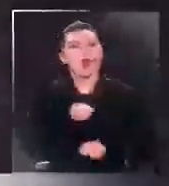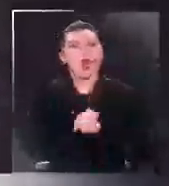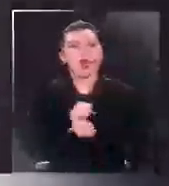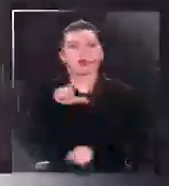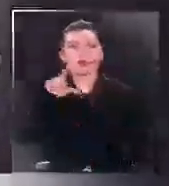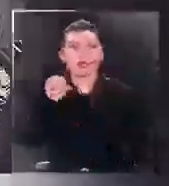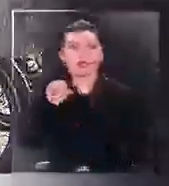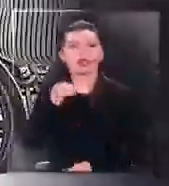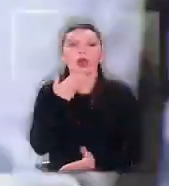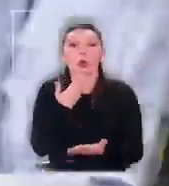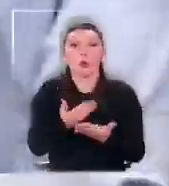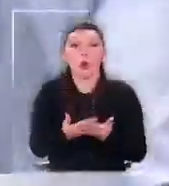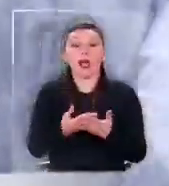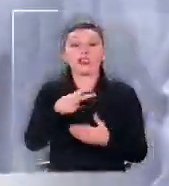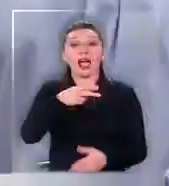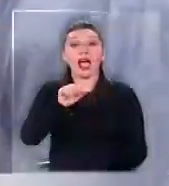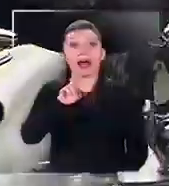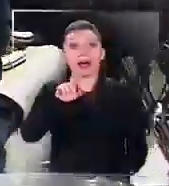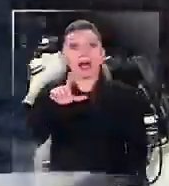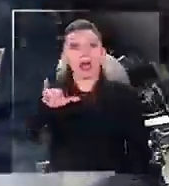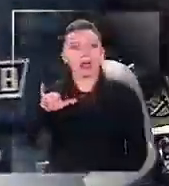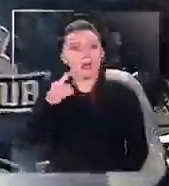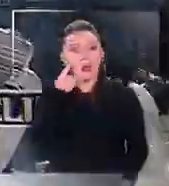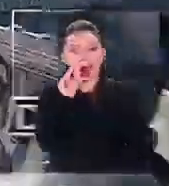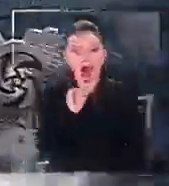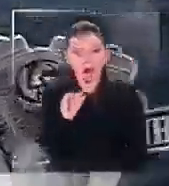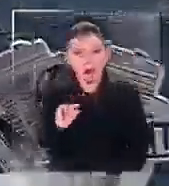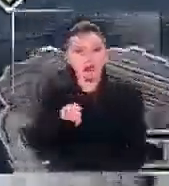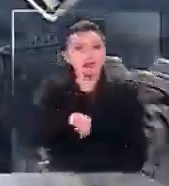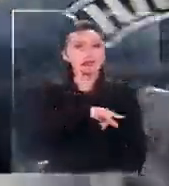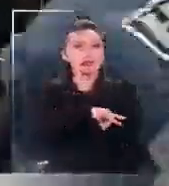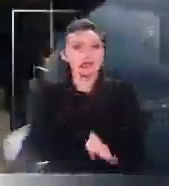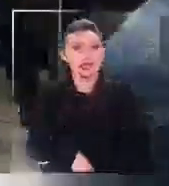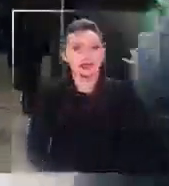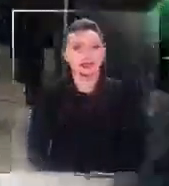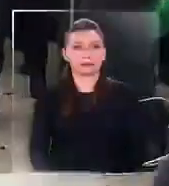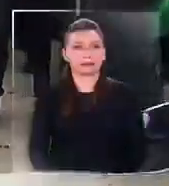70, cuando las Harleys eran desconocidas.